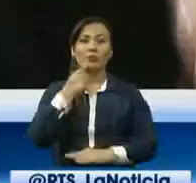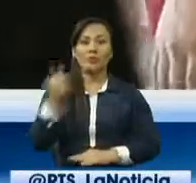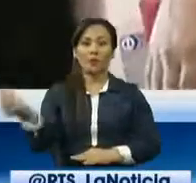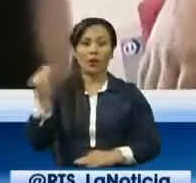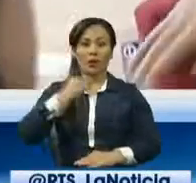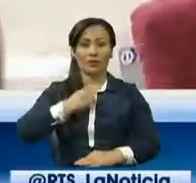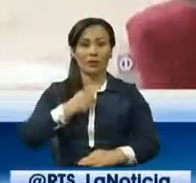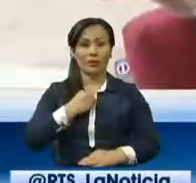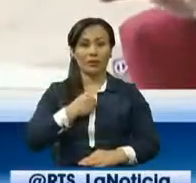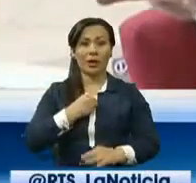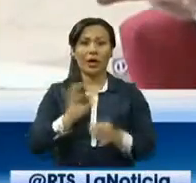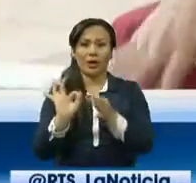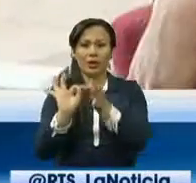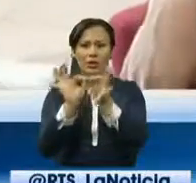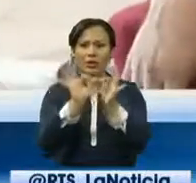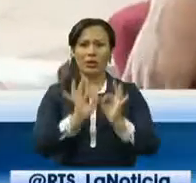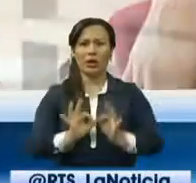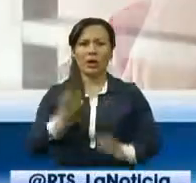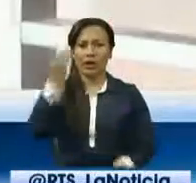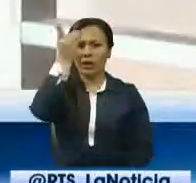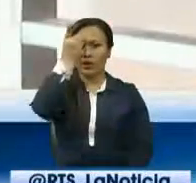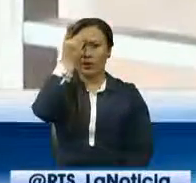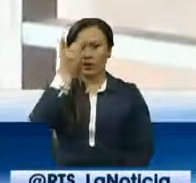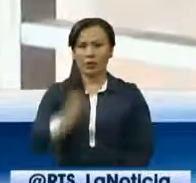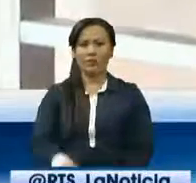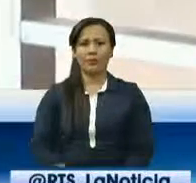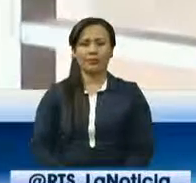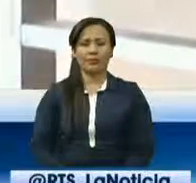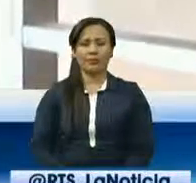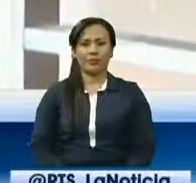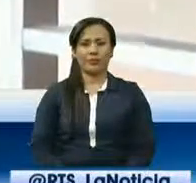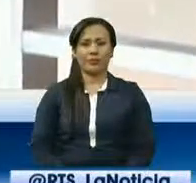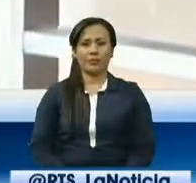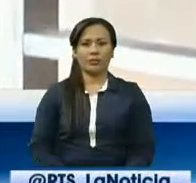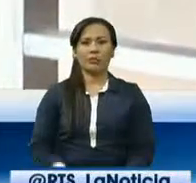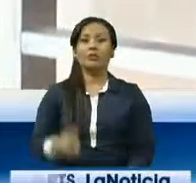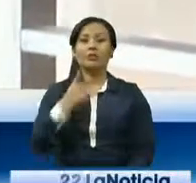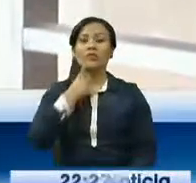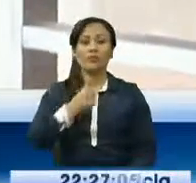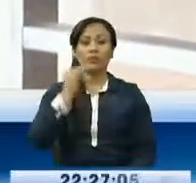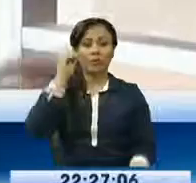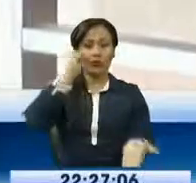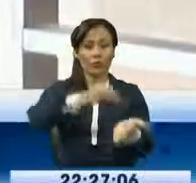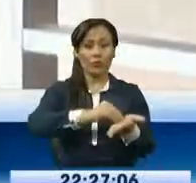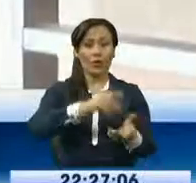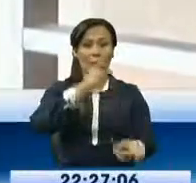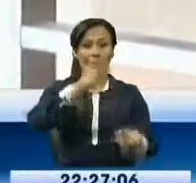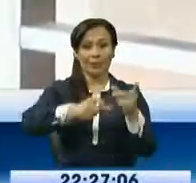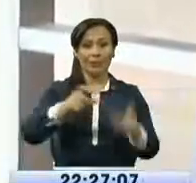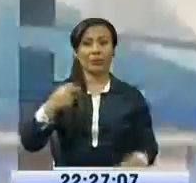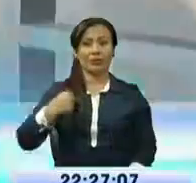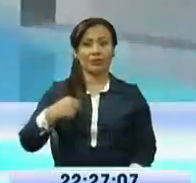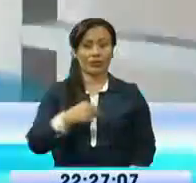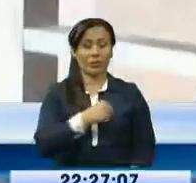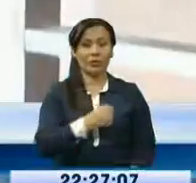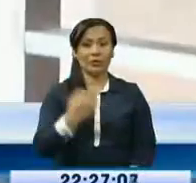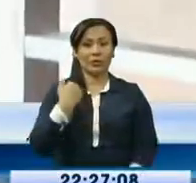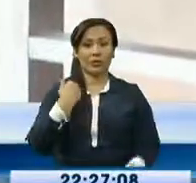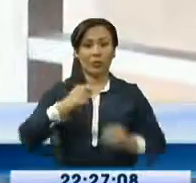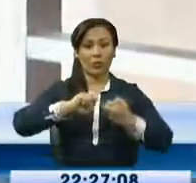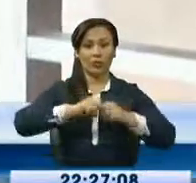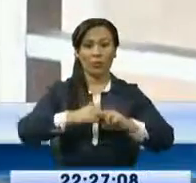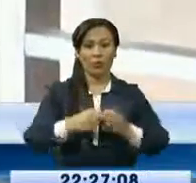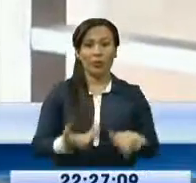una, la reestructuración de las deudas. Esas medidas deben estar dirigidas y enfocadas a los que nos mojamos, nos empapamos, es decir, los que